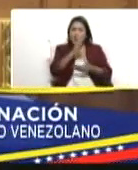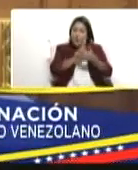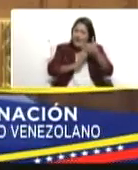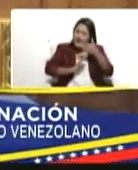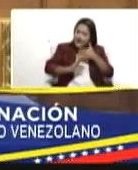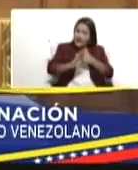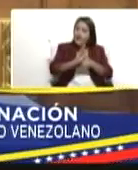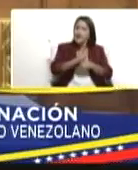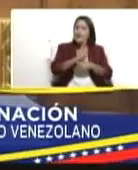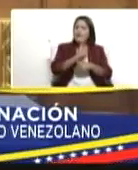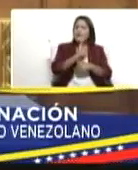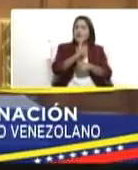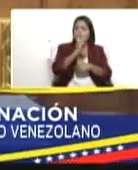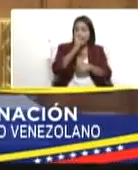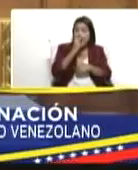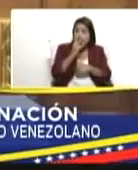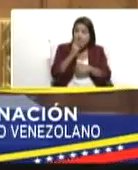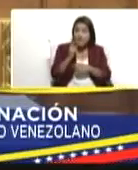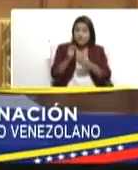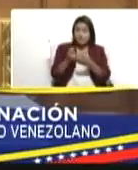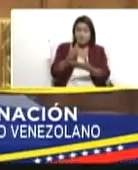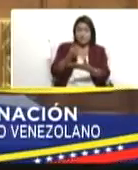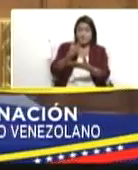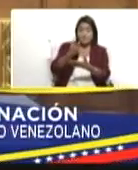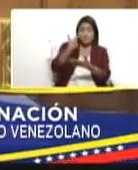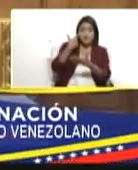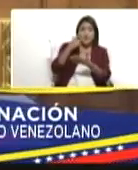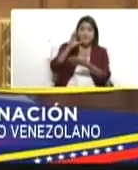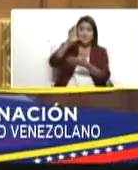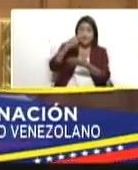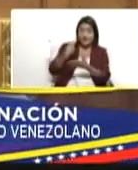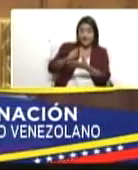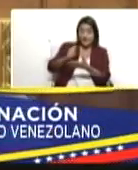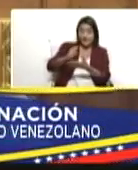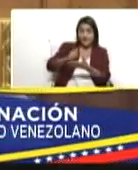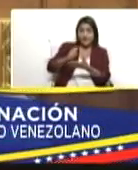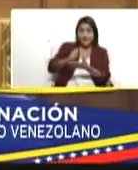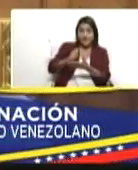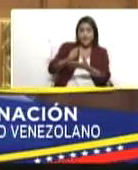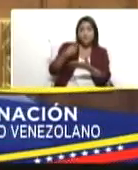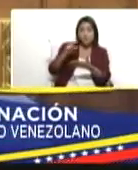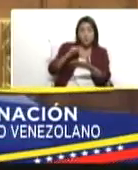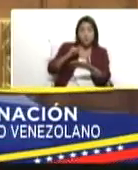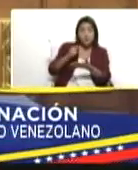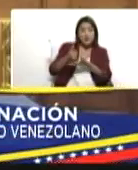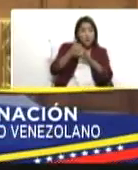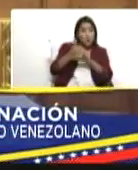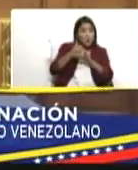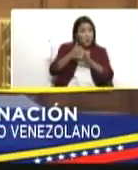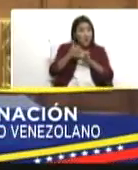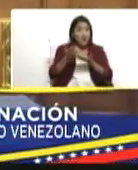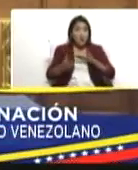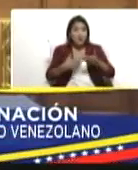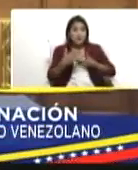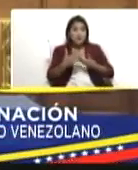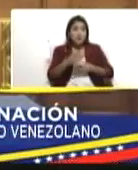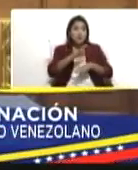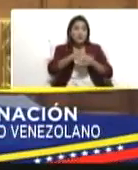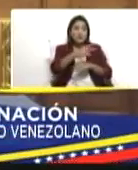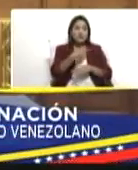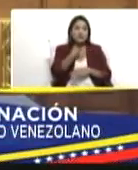suena el teléfono Llegó el bono del sistema Patria y estás